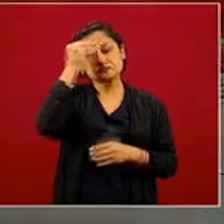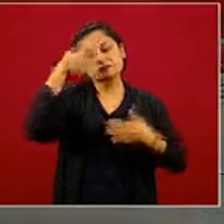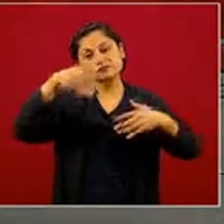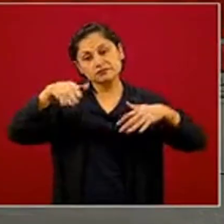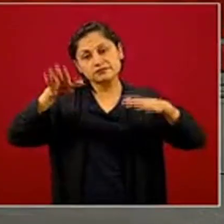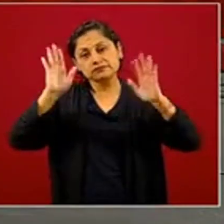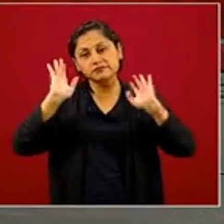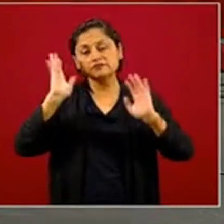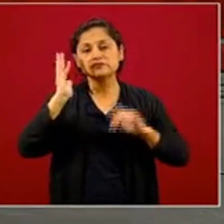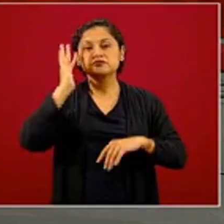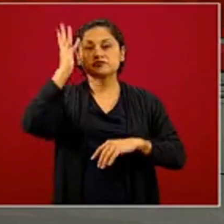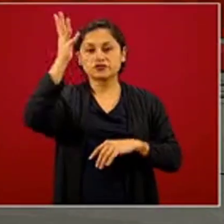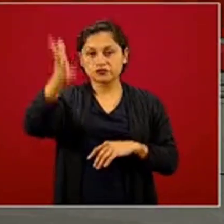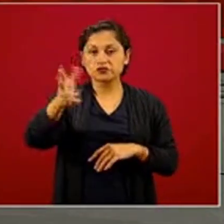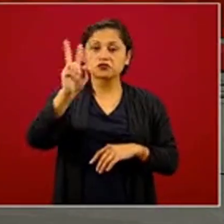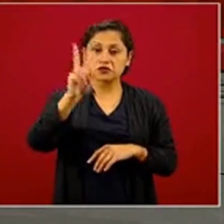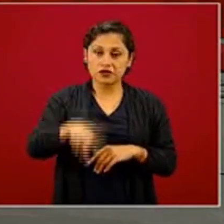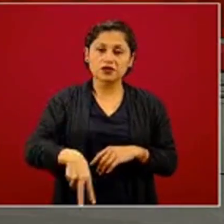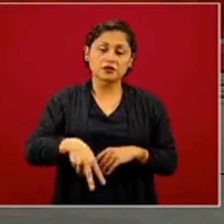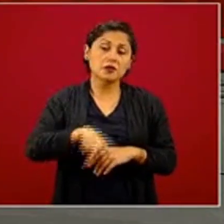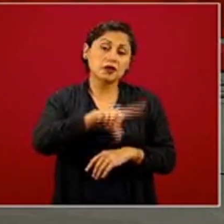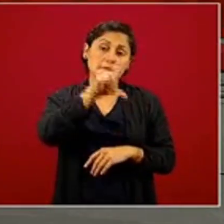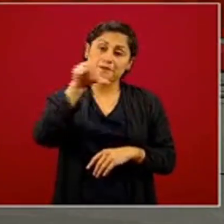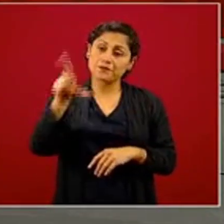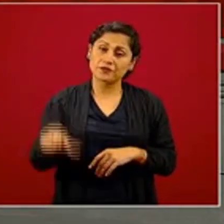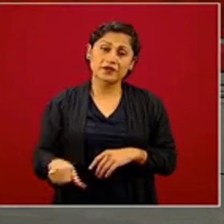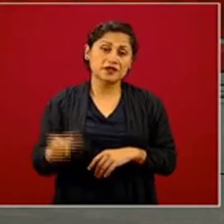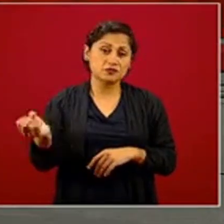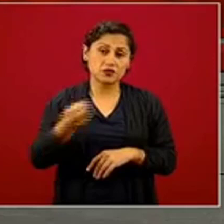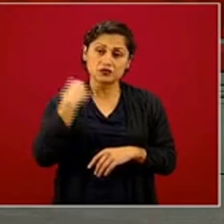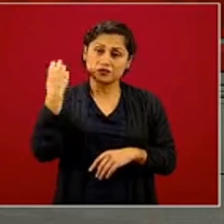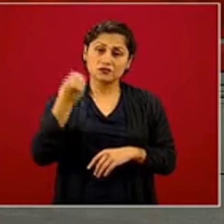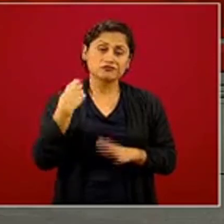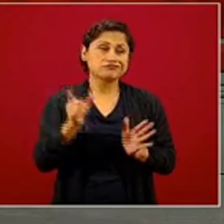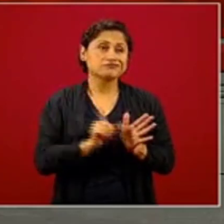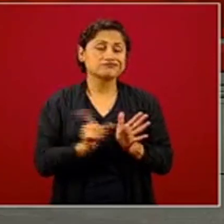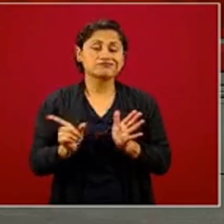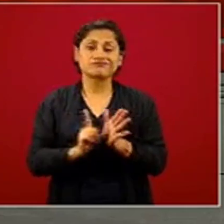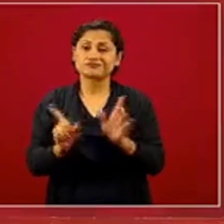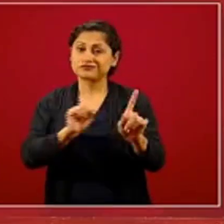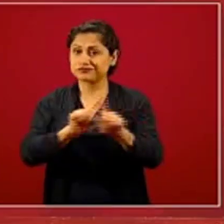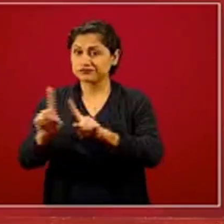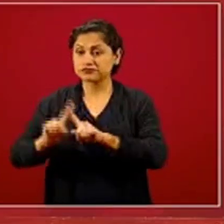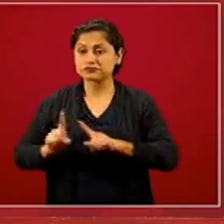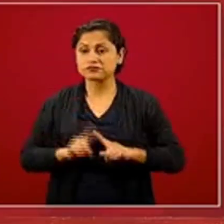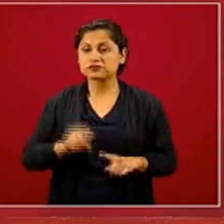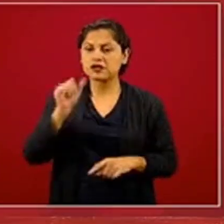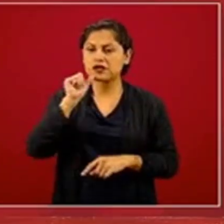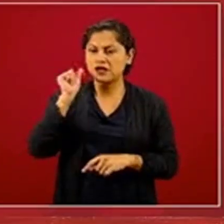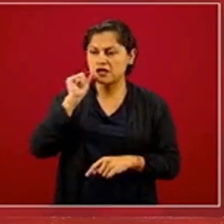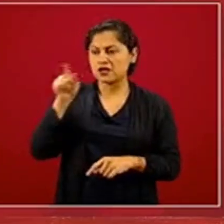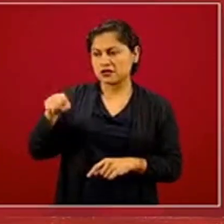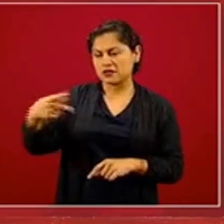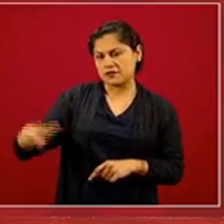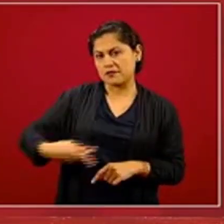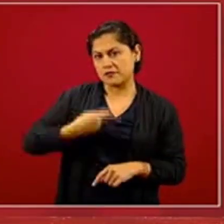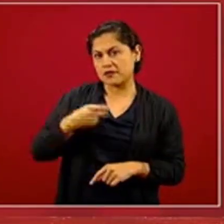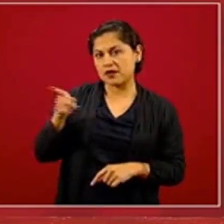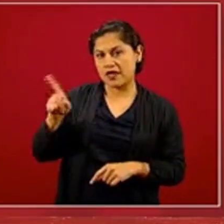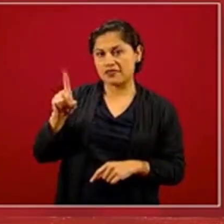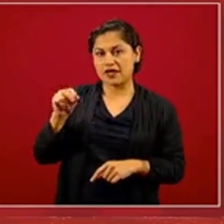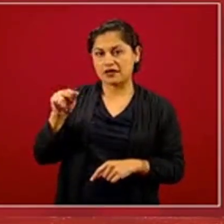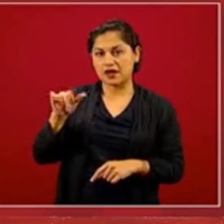largamente, esto amerita 1 o 2 sesiones sobre las distintas lecciones aprendidas. Ayer que me hacían esta pregunta, que me parece muy importante, la hacía